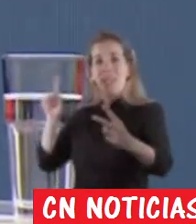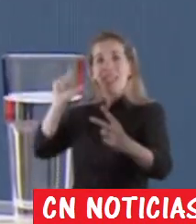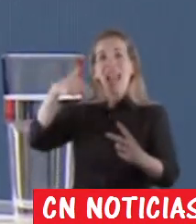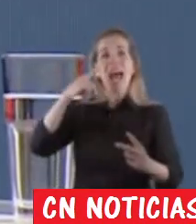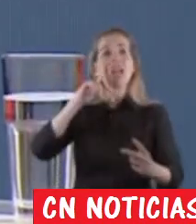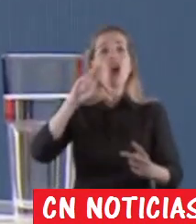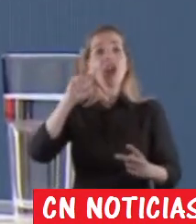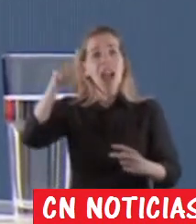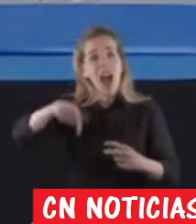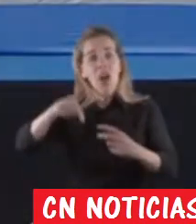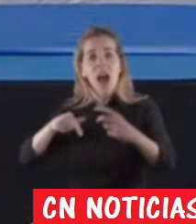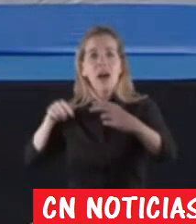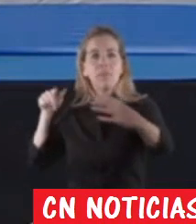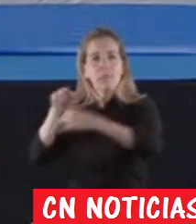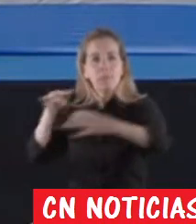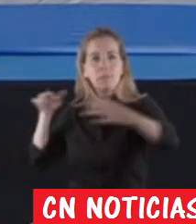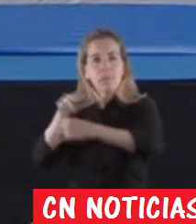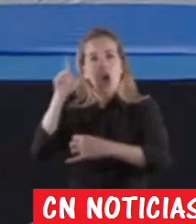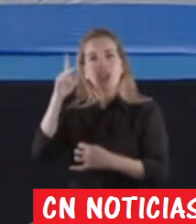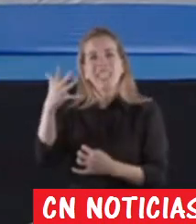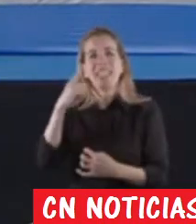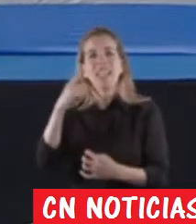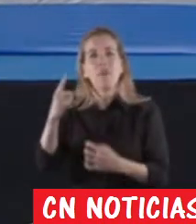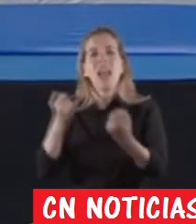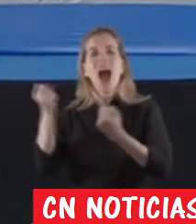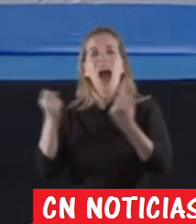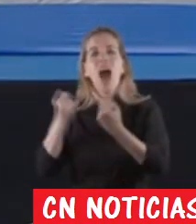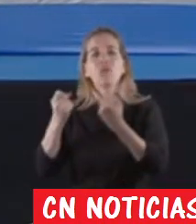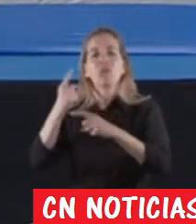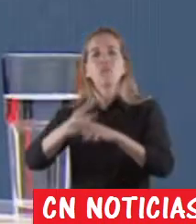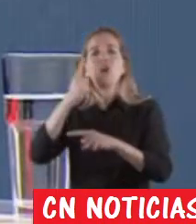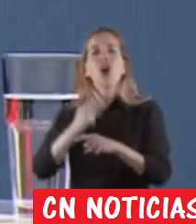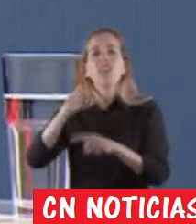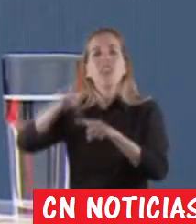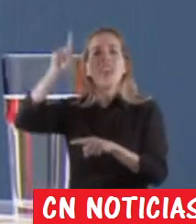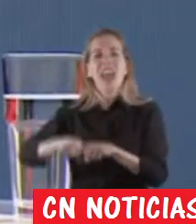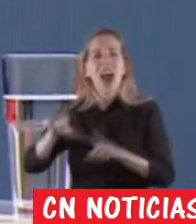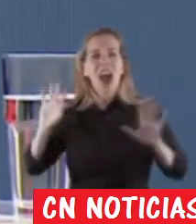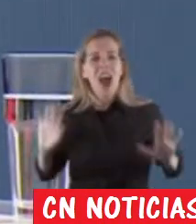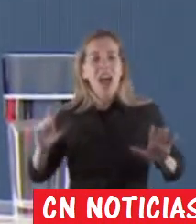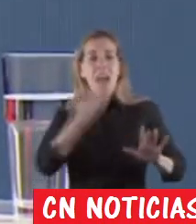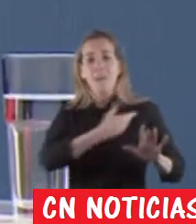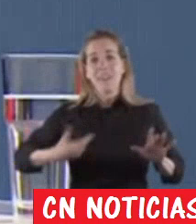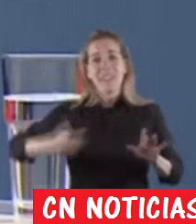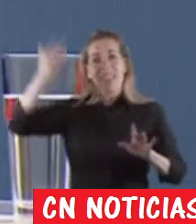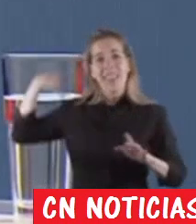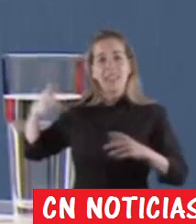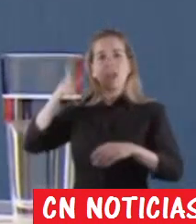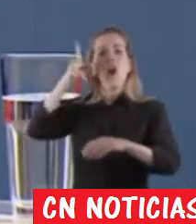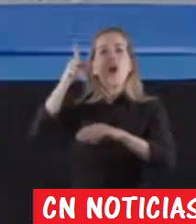85.000 vehículos por día. Loma de Zamora tiene 1.000.000 de habitantes. Pero nos cortaron la conectividad